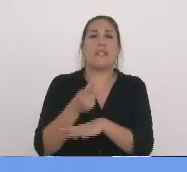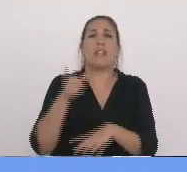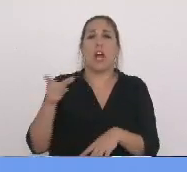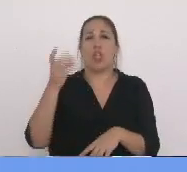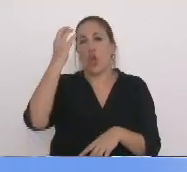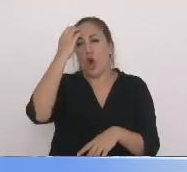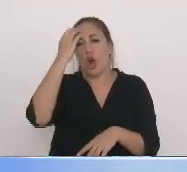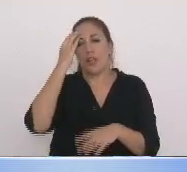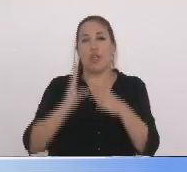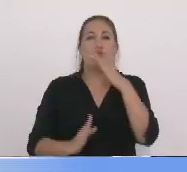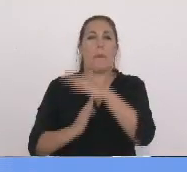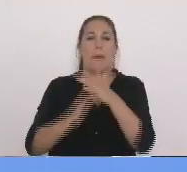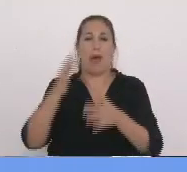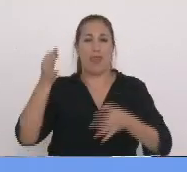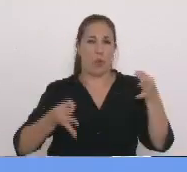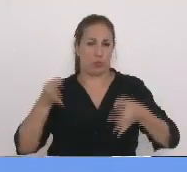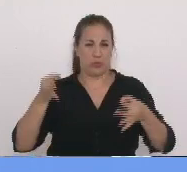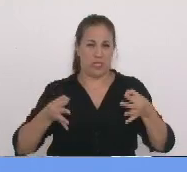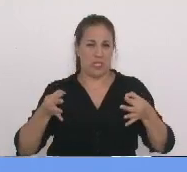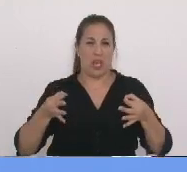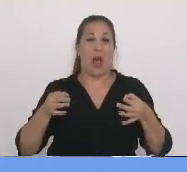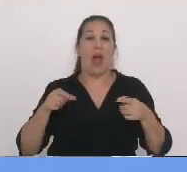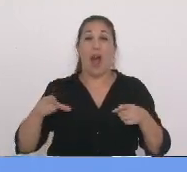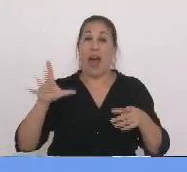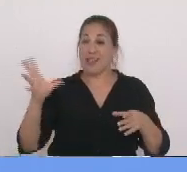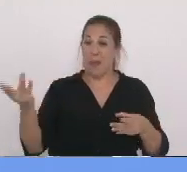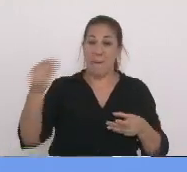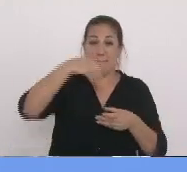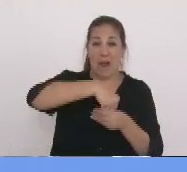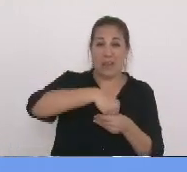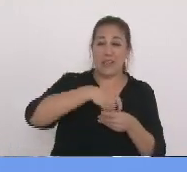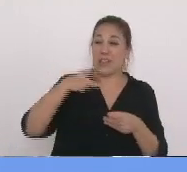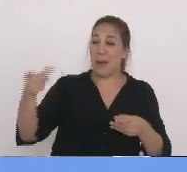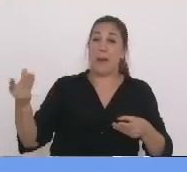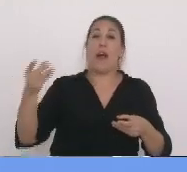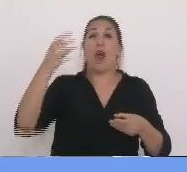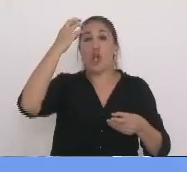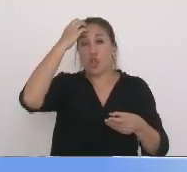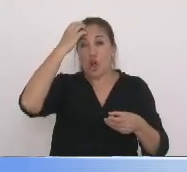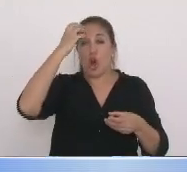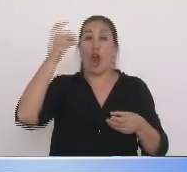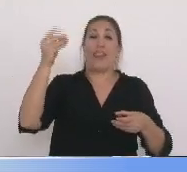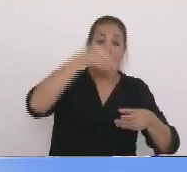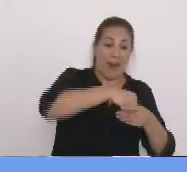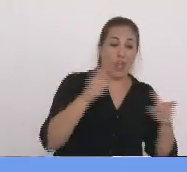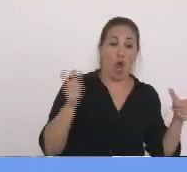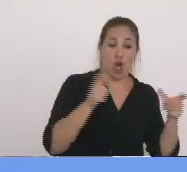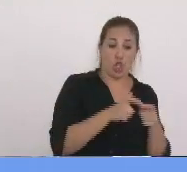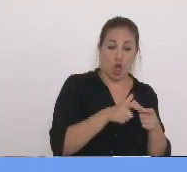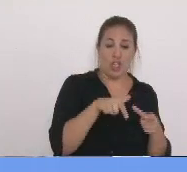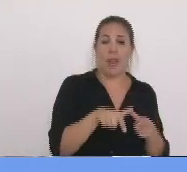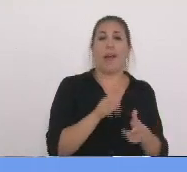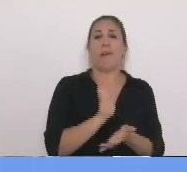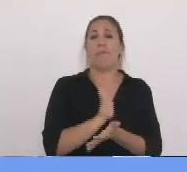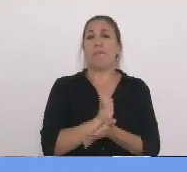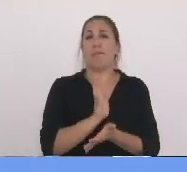y es que esa participación o la participación de la corte en el consejo da como resultado el